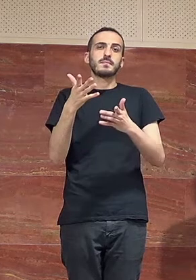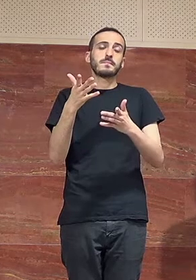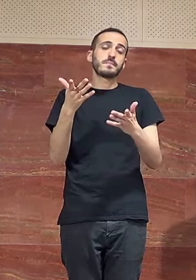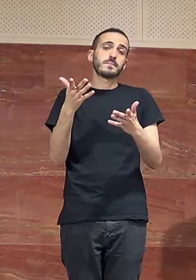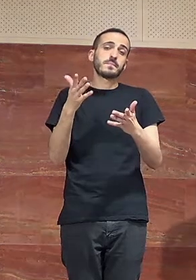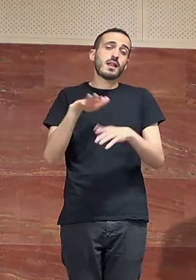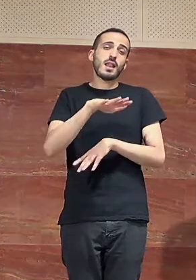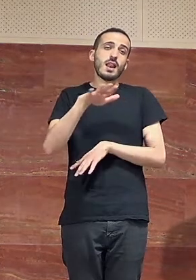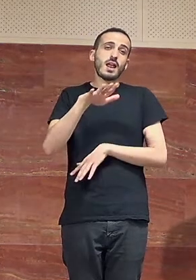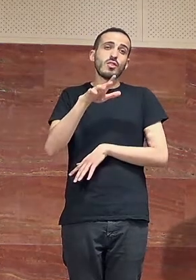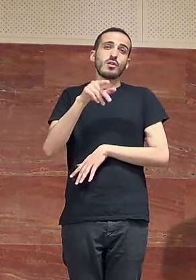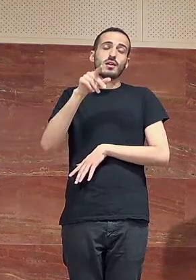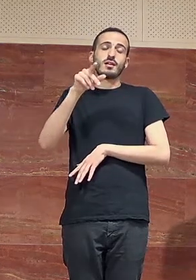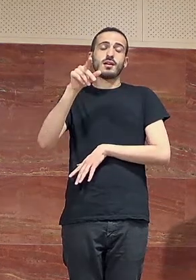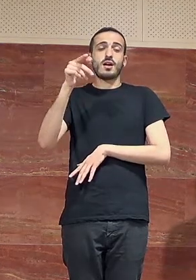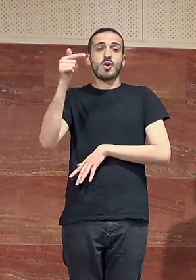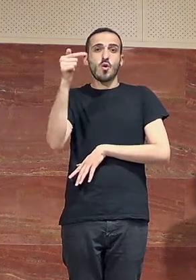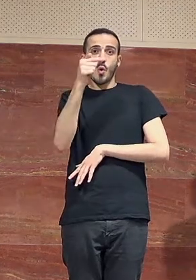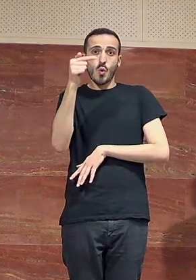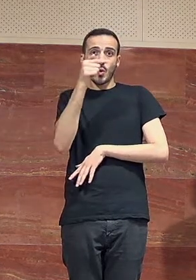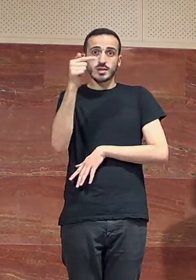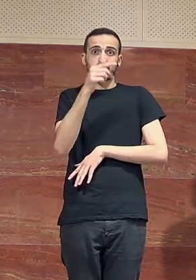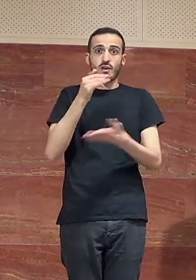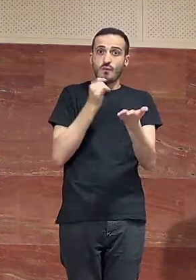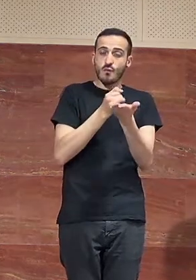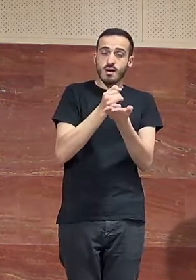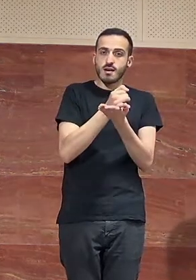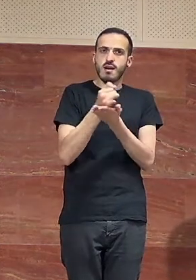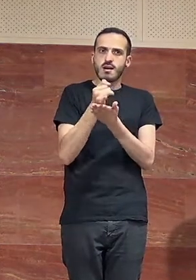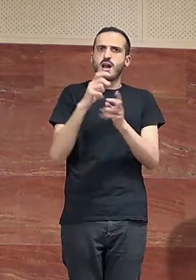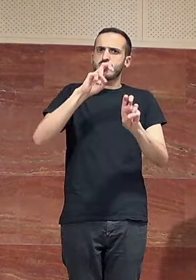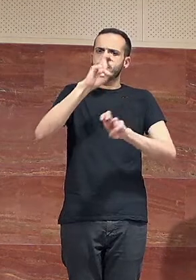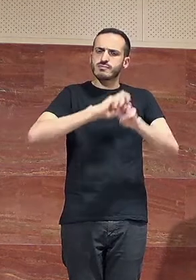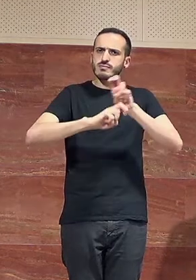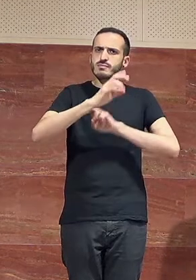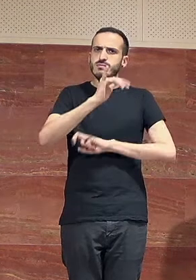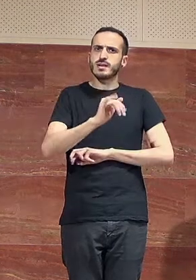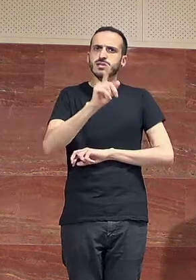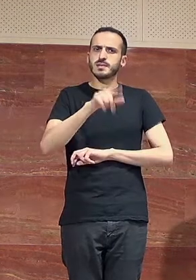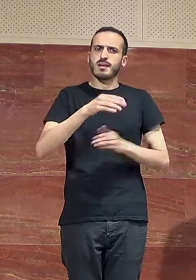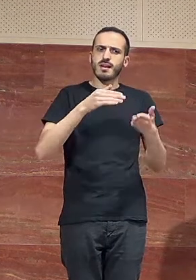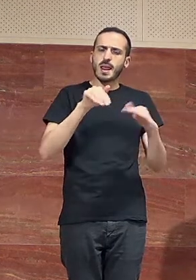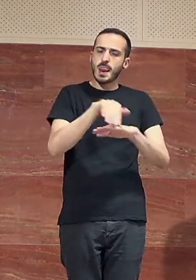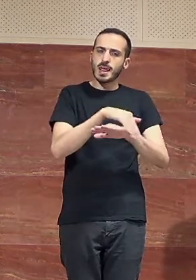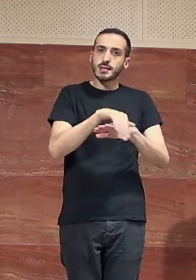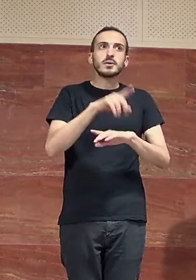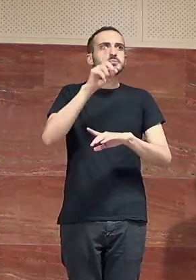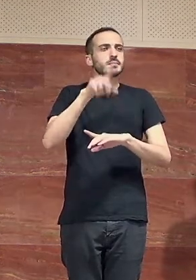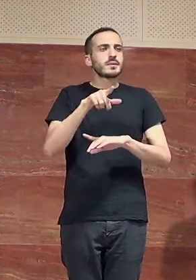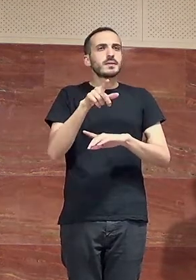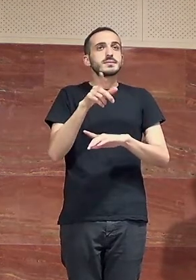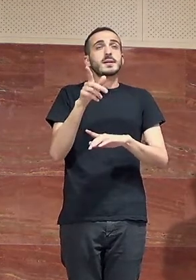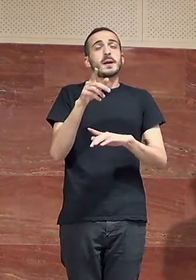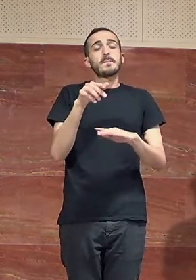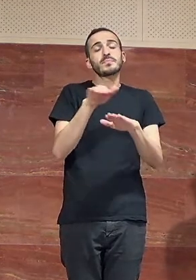oeste del primer tramo de Fuencarral hasta la Glorieta de Bilbao, y se hizo una segunda intervención entre la calle de